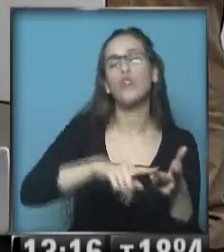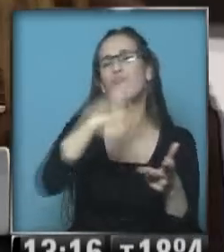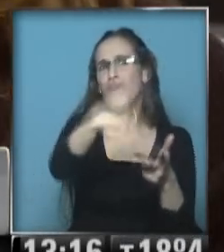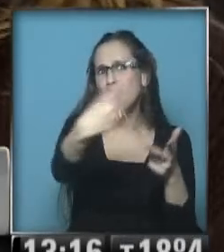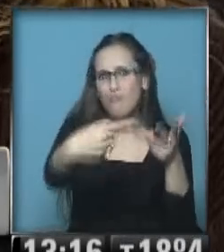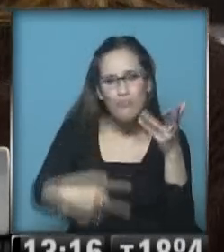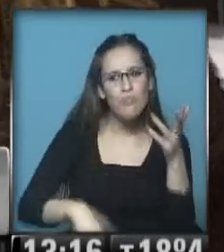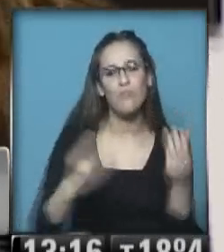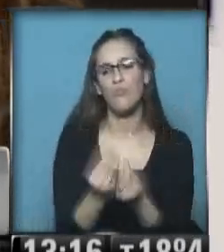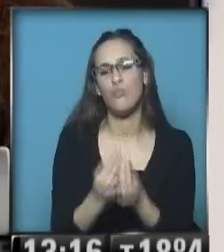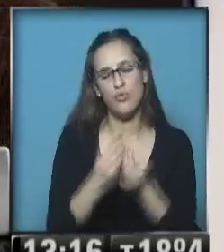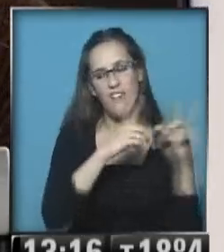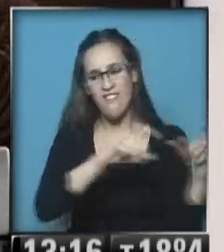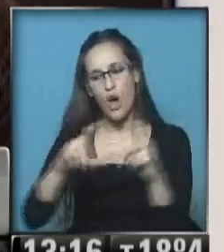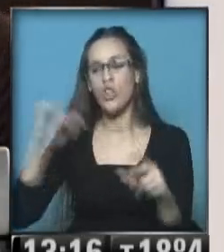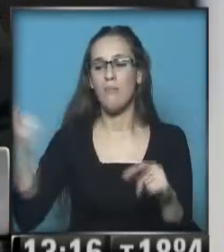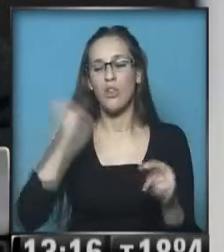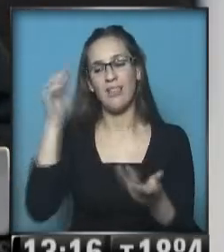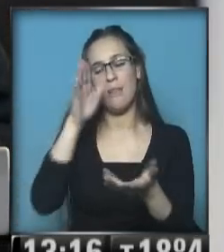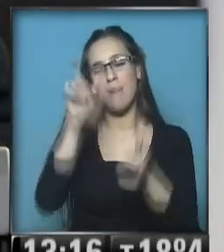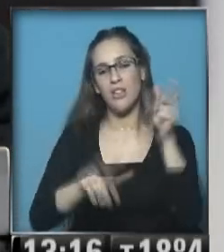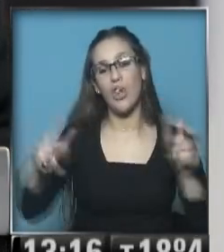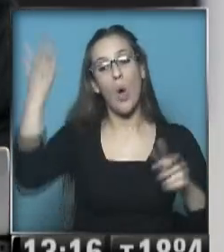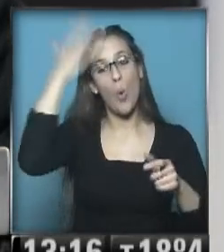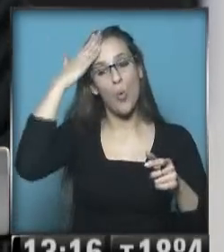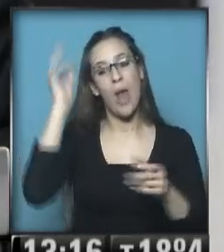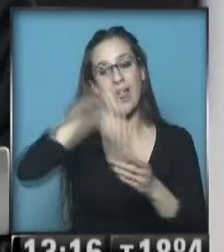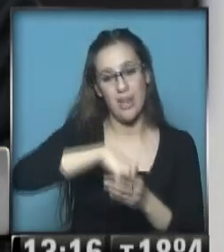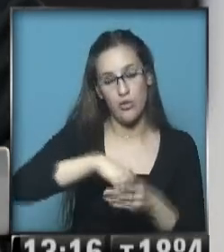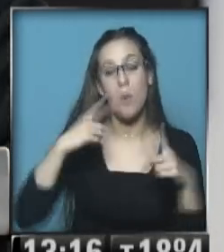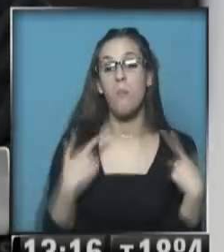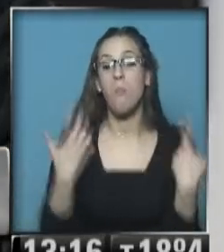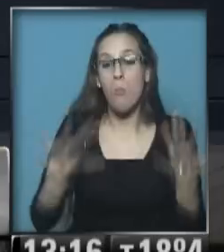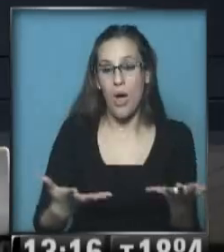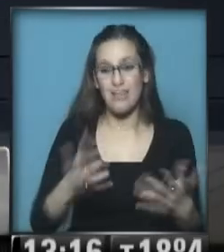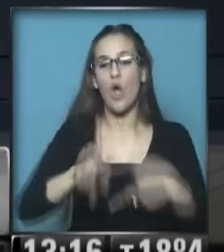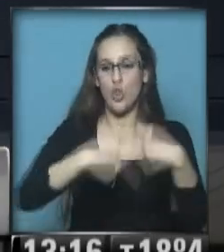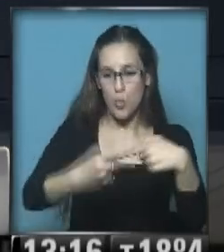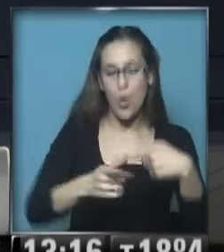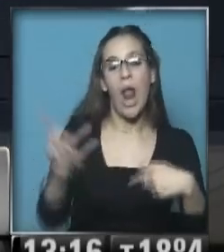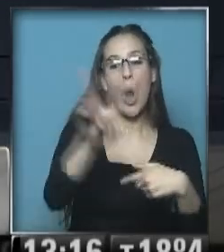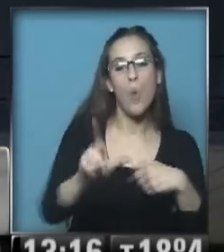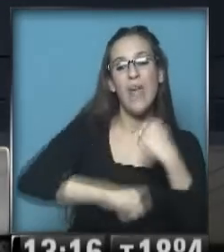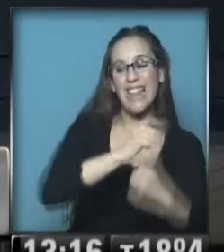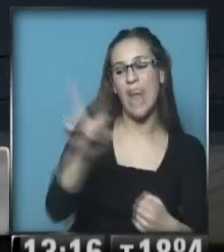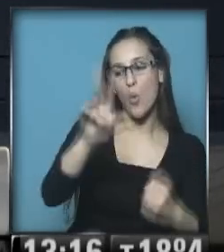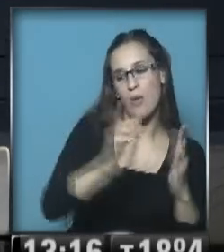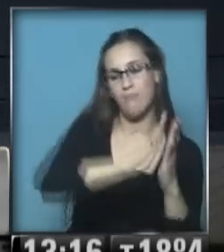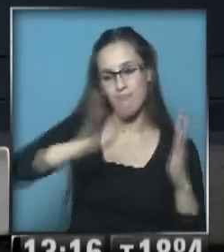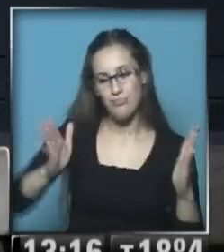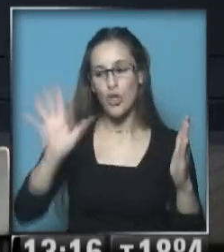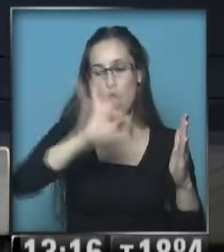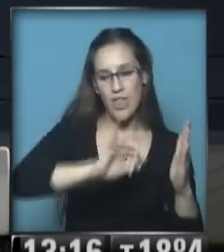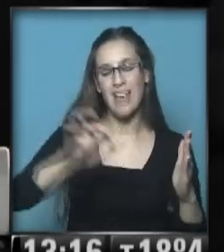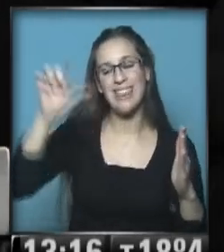importantes artistas de todos los campos de la cultura nacional. La muestra continuará abierta al público de lunes a lunes, de 10 a 20